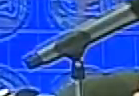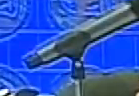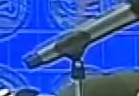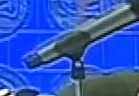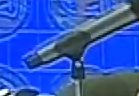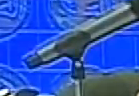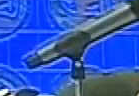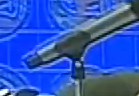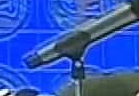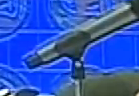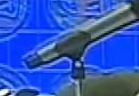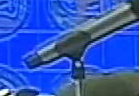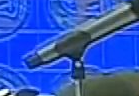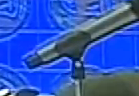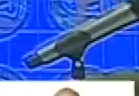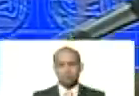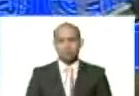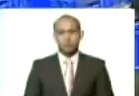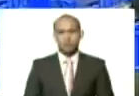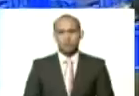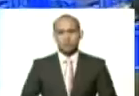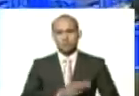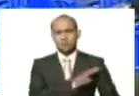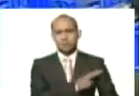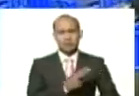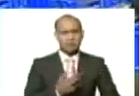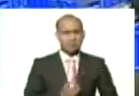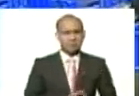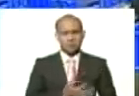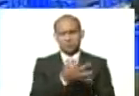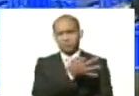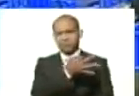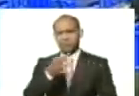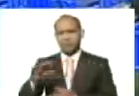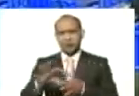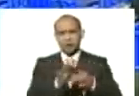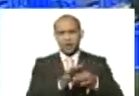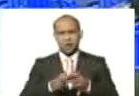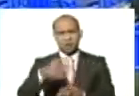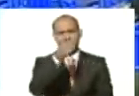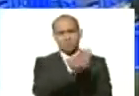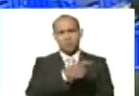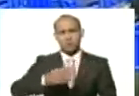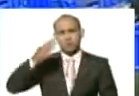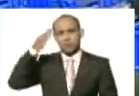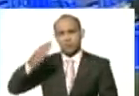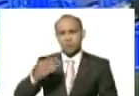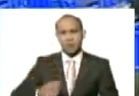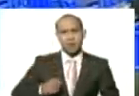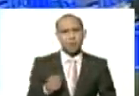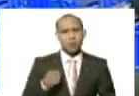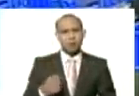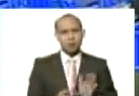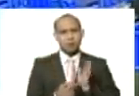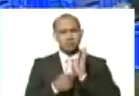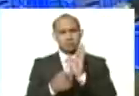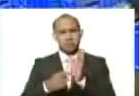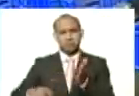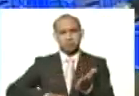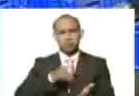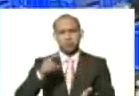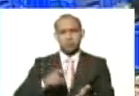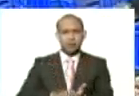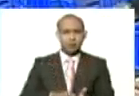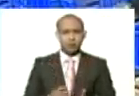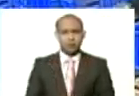Bolivariana, pues, en perfecta unión cívico-militar policial, como se ha demostrado. Bueno, general en